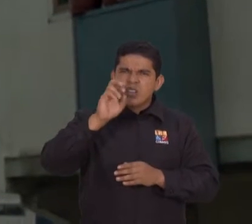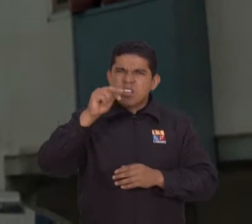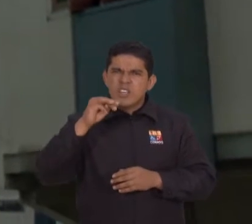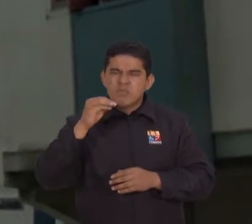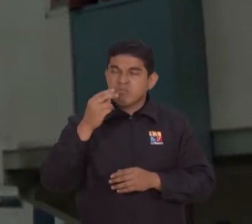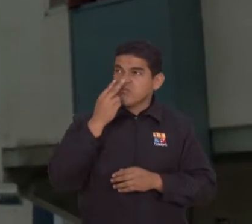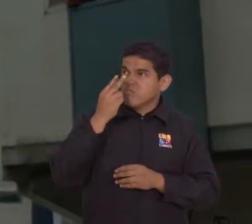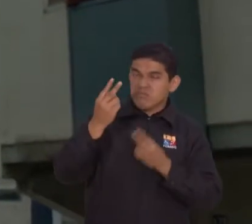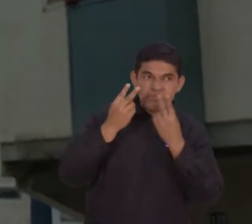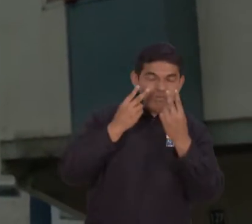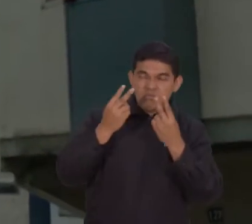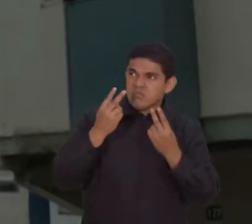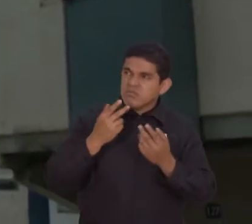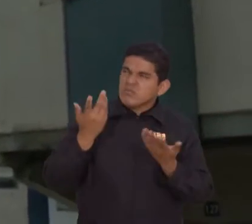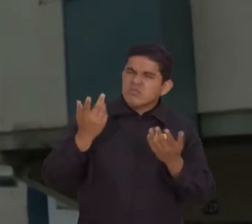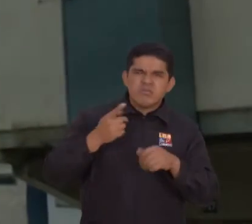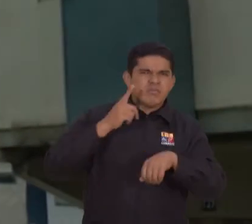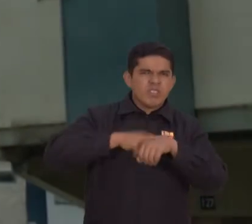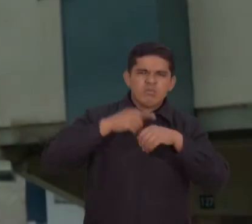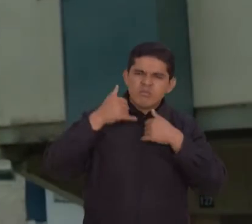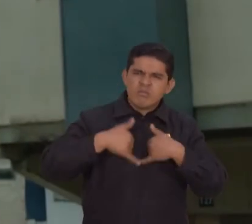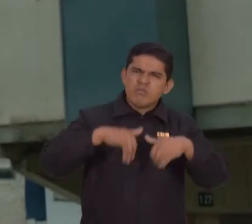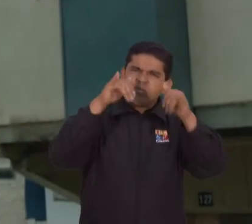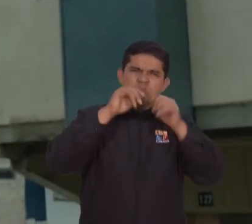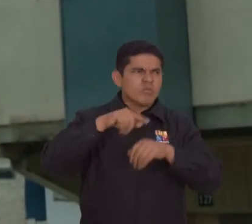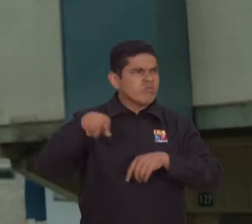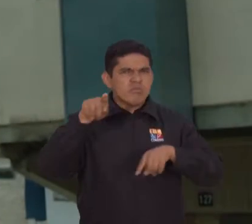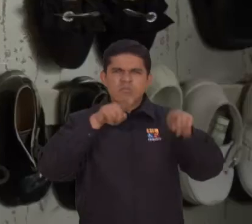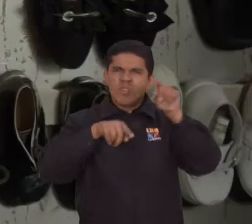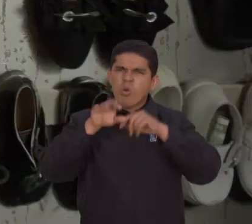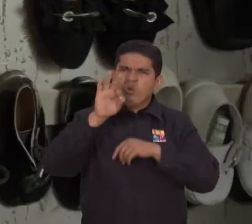presencia se impone todo el tiempo en todas partes.